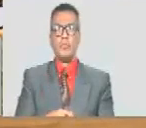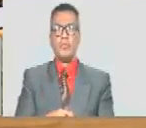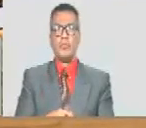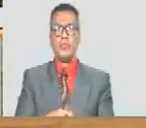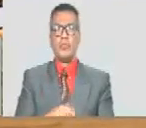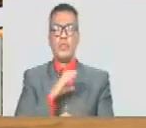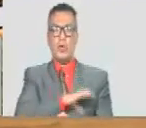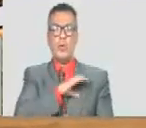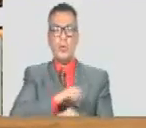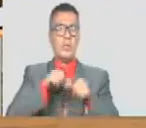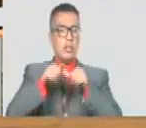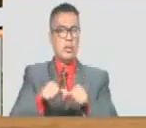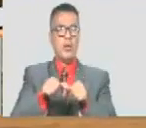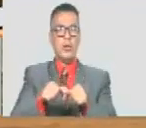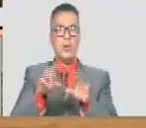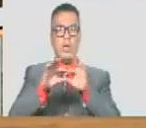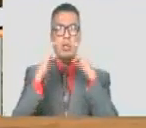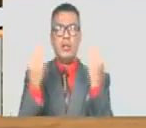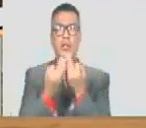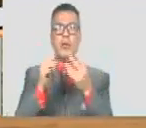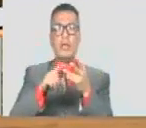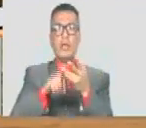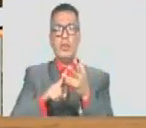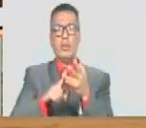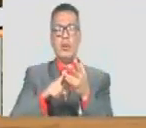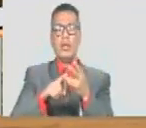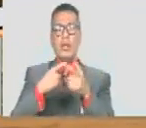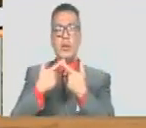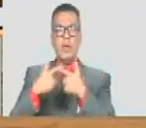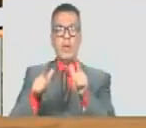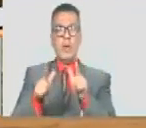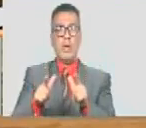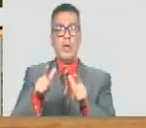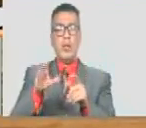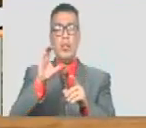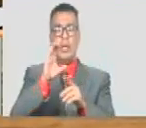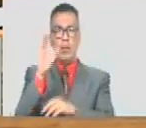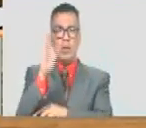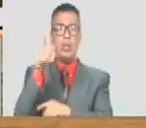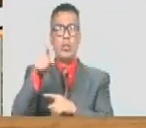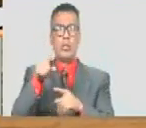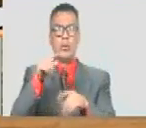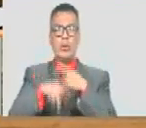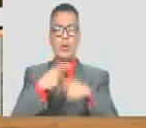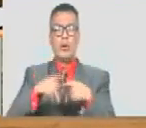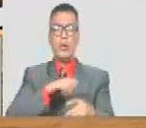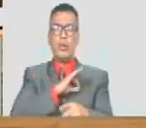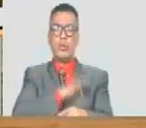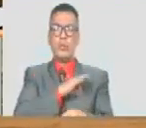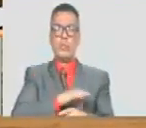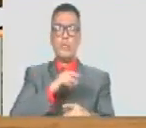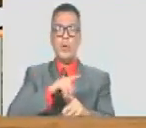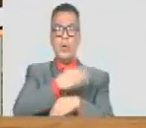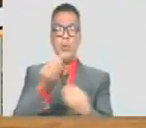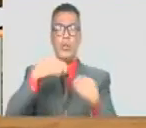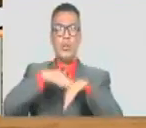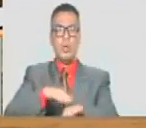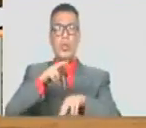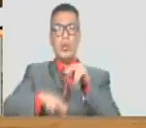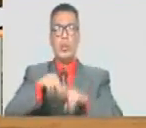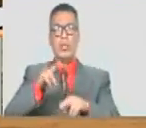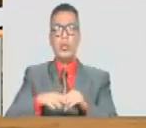con las comisiones permanentes de familia, libertad de religión y de cultos y desarrollo social integral a los fines de la